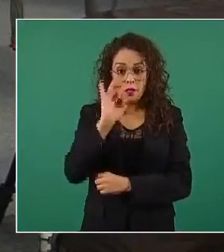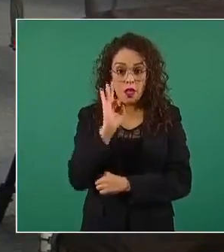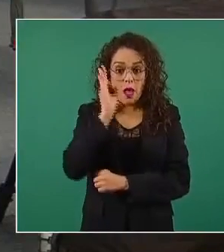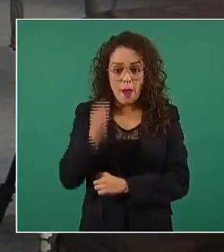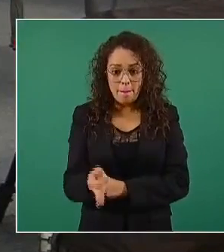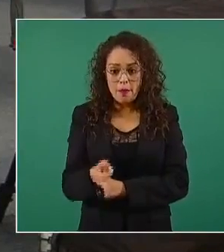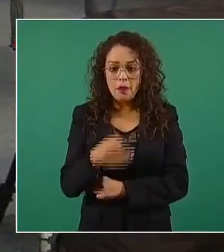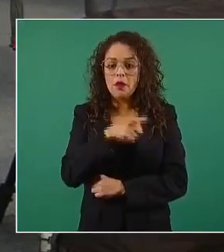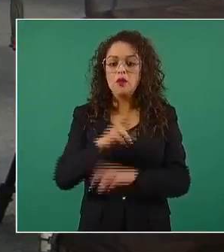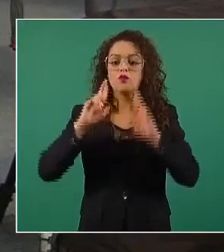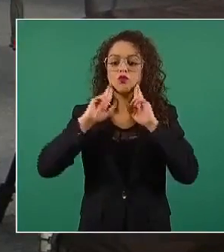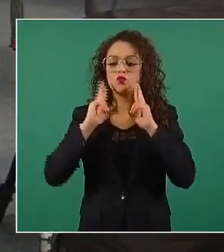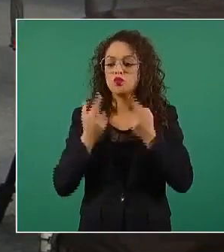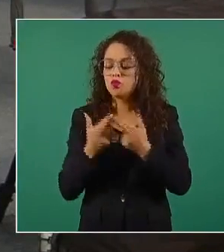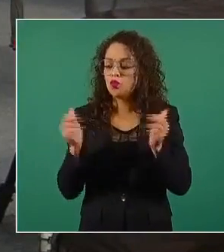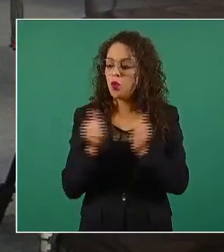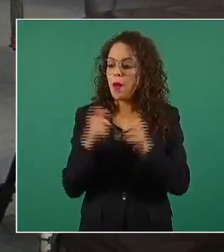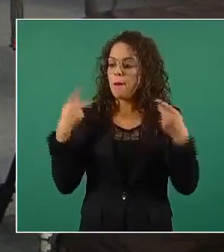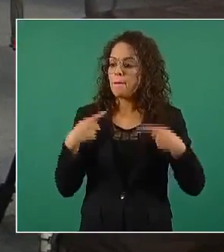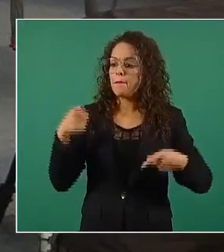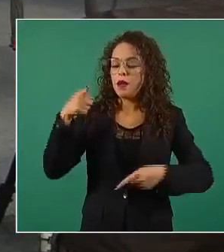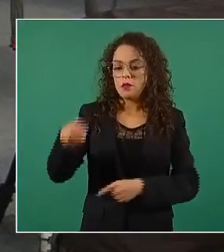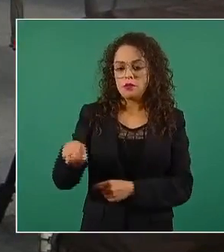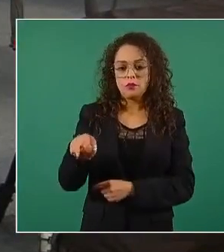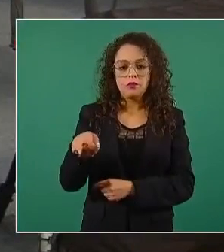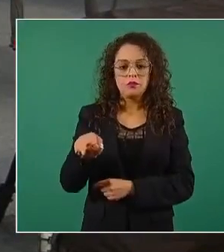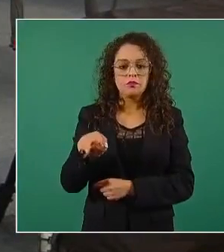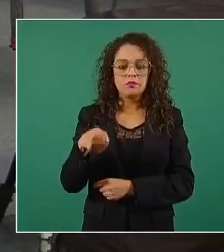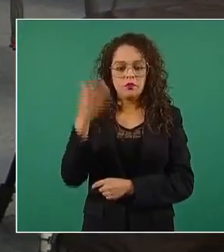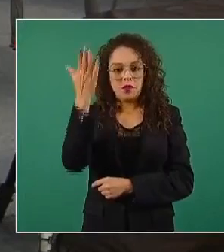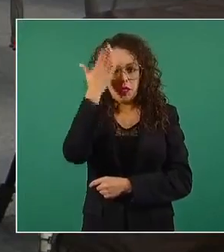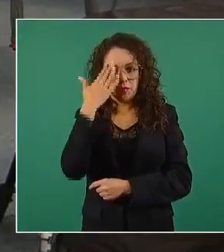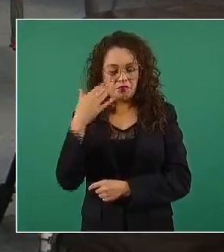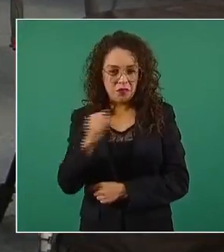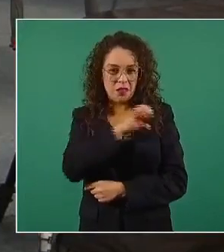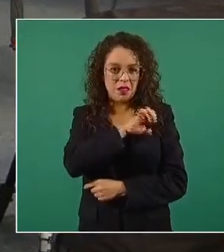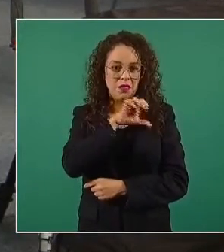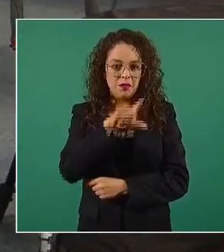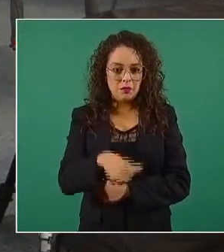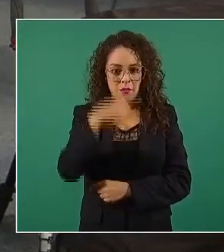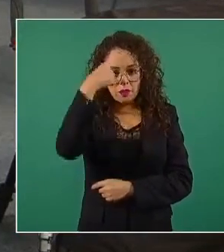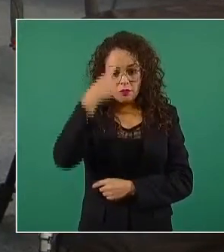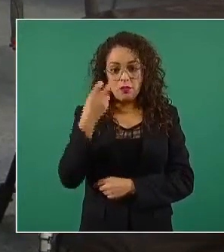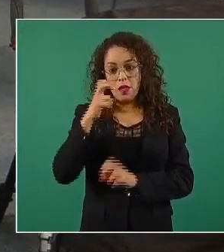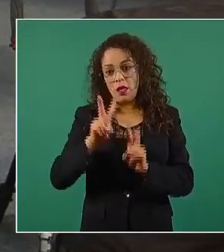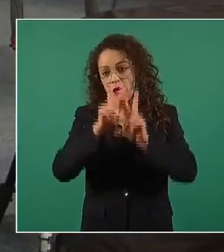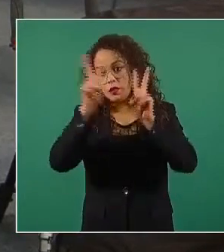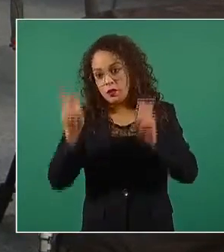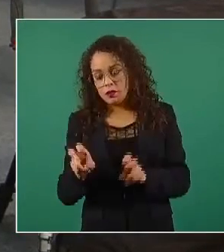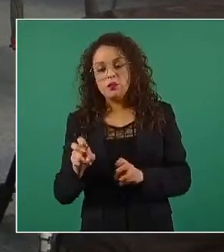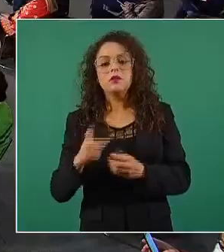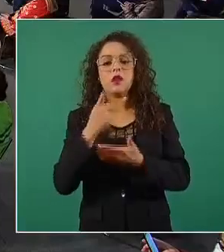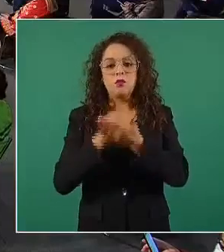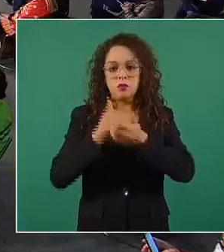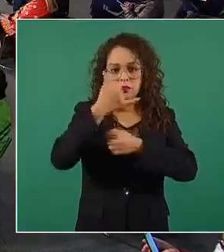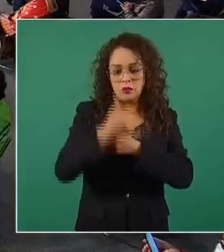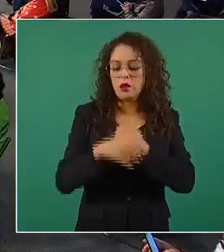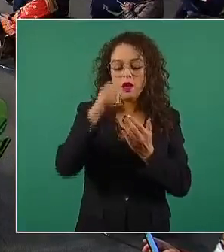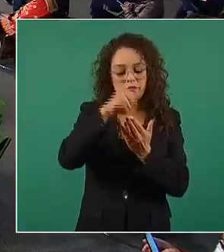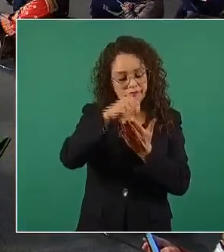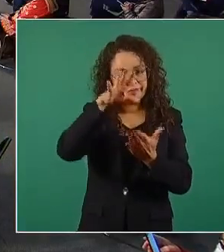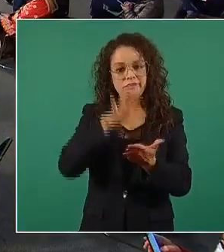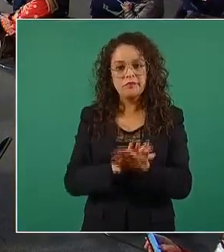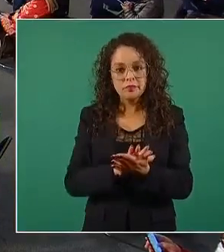con especialistas de la región para analizar la posibilidad de incluir estos temas en el proyecto interoceánico. Ya